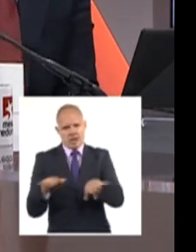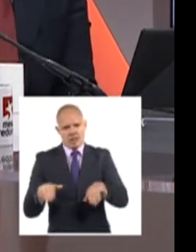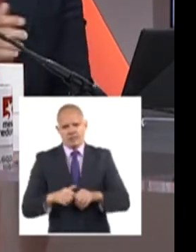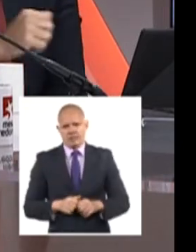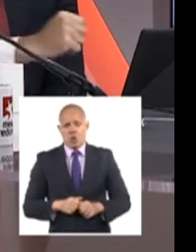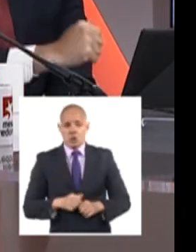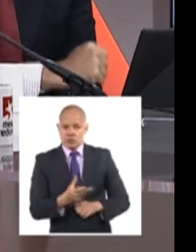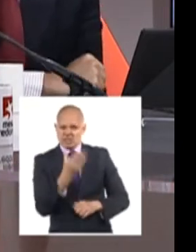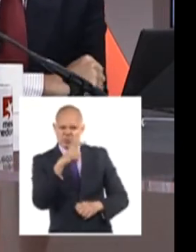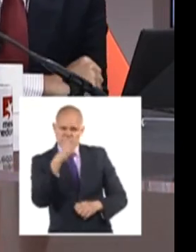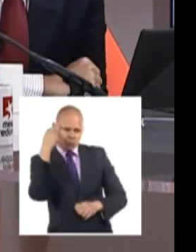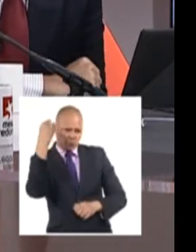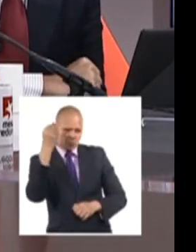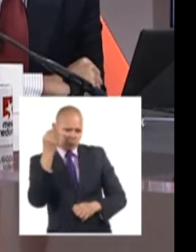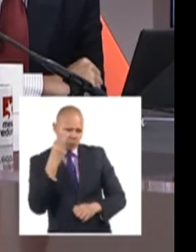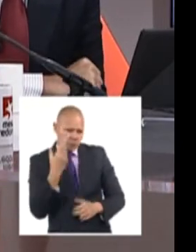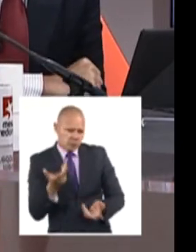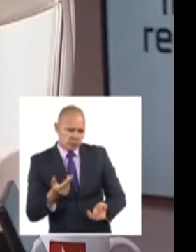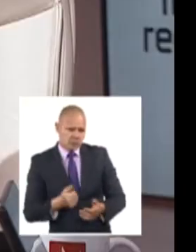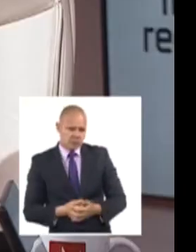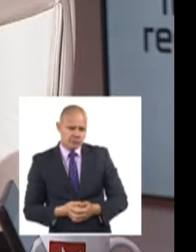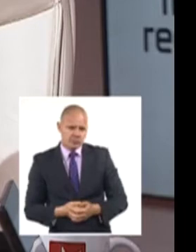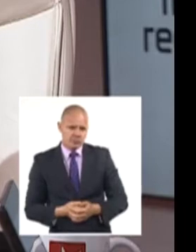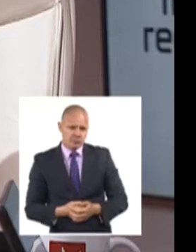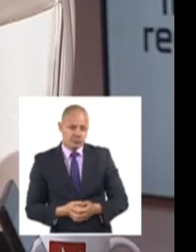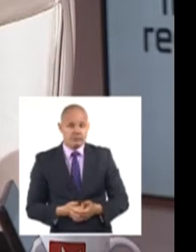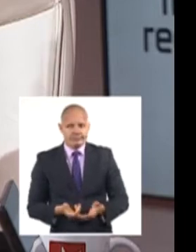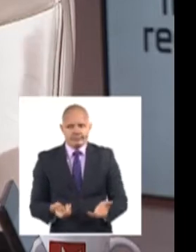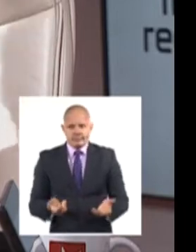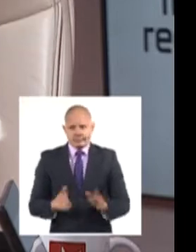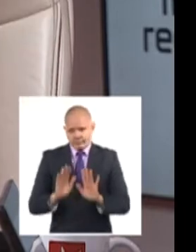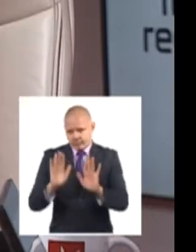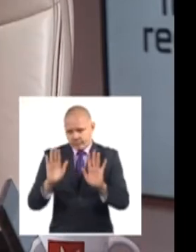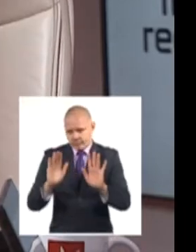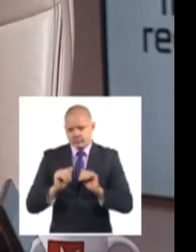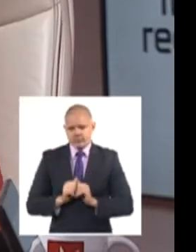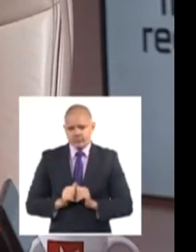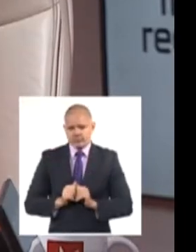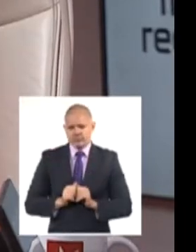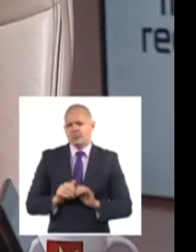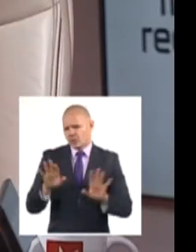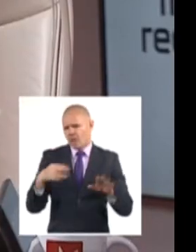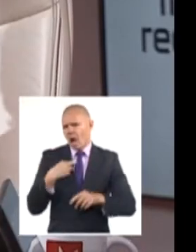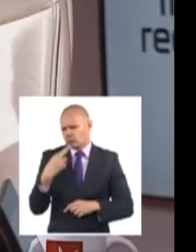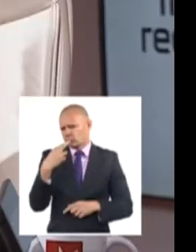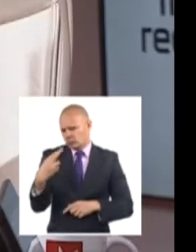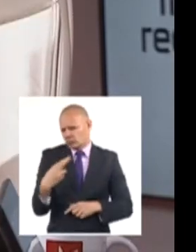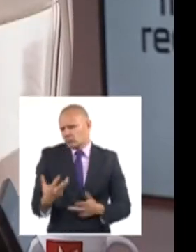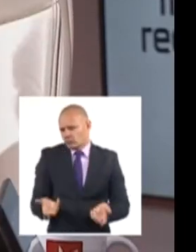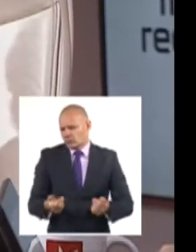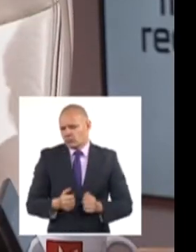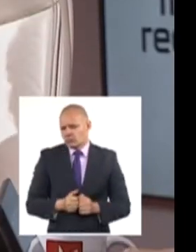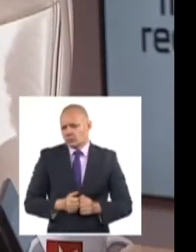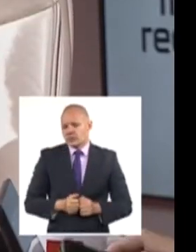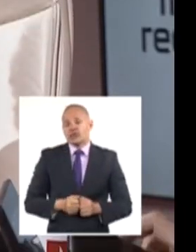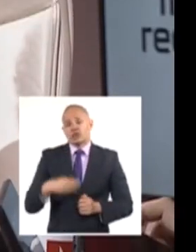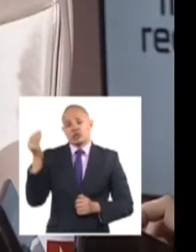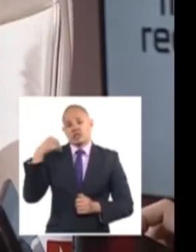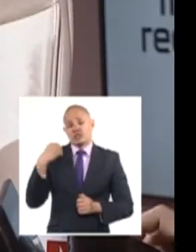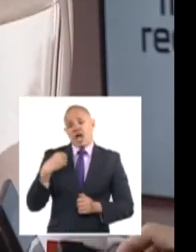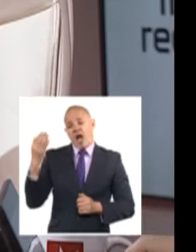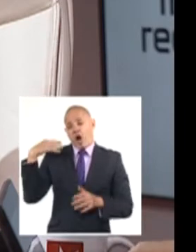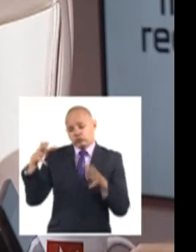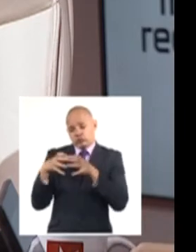tú cómo queda en esta fuerza sino evidentemente como te decía estoy de acuerdo en que la gran derrota 12 del oro mismo incluso la